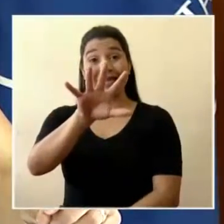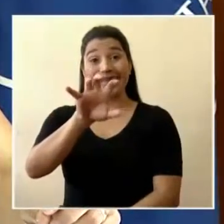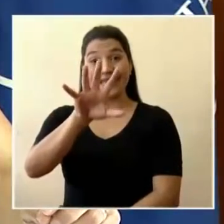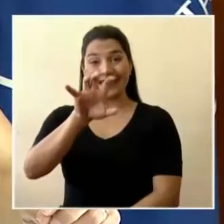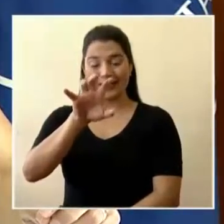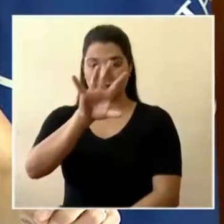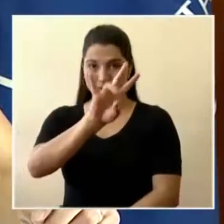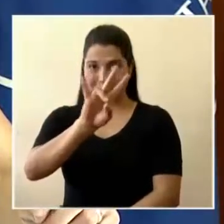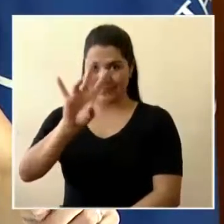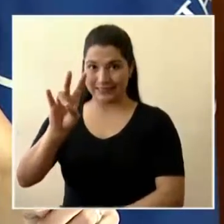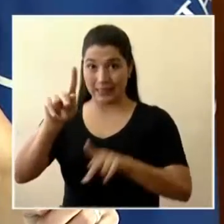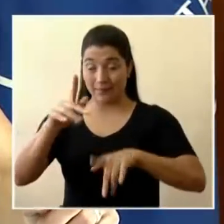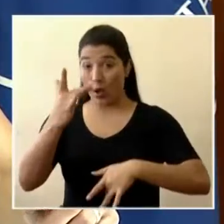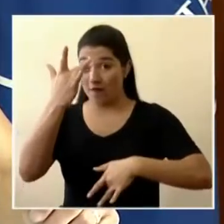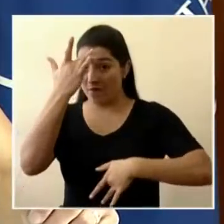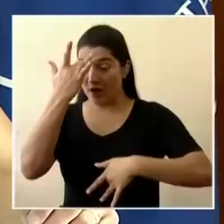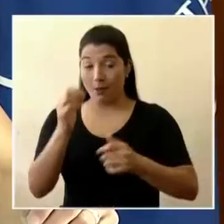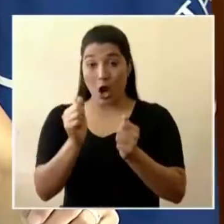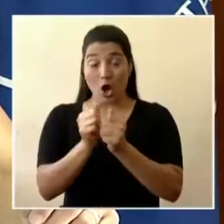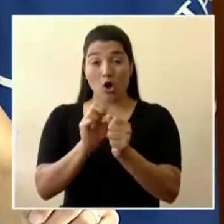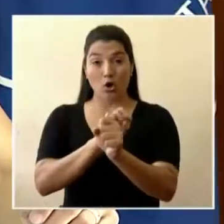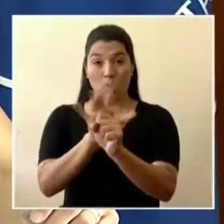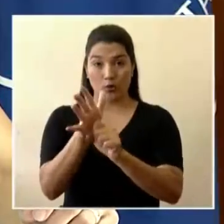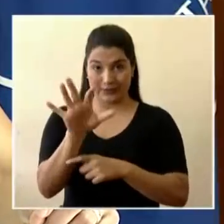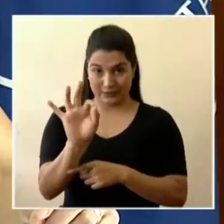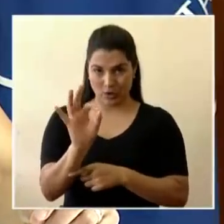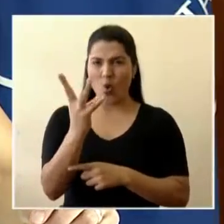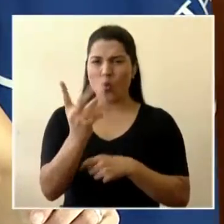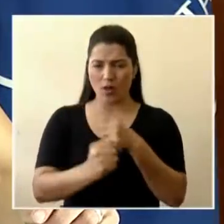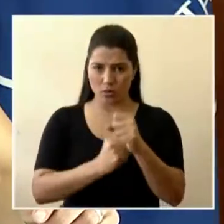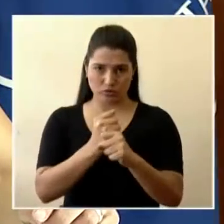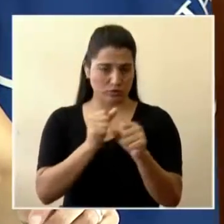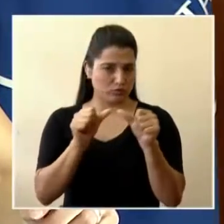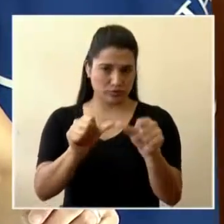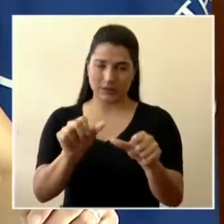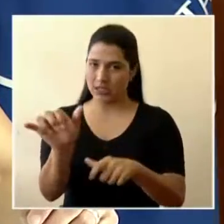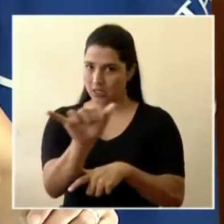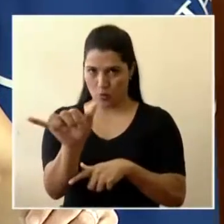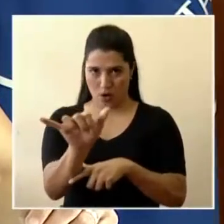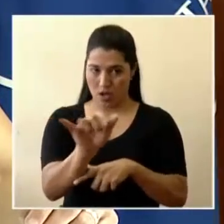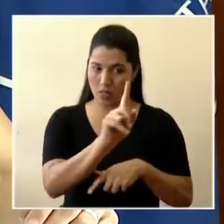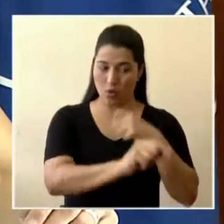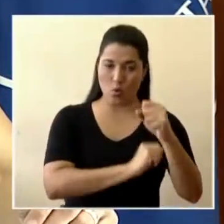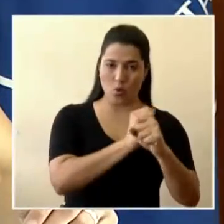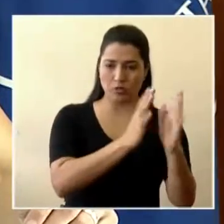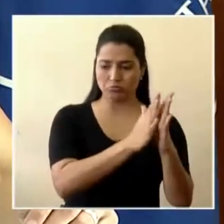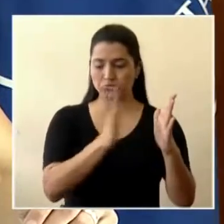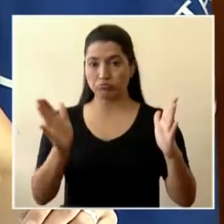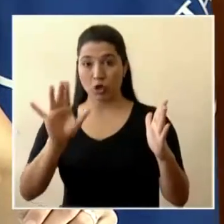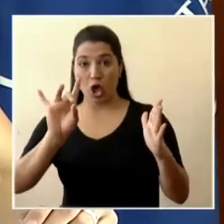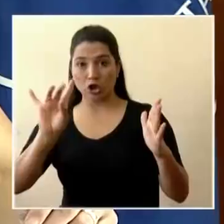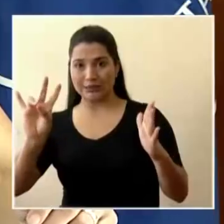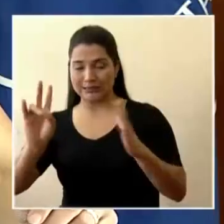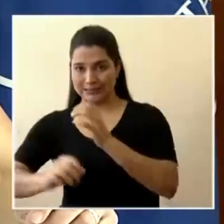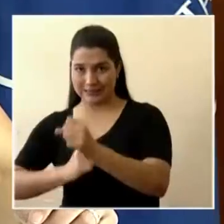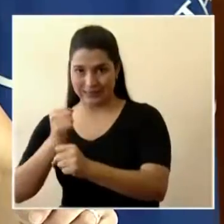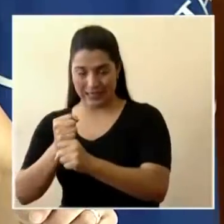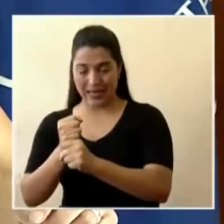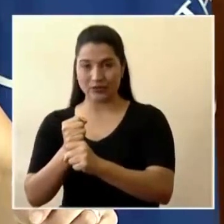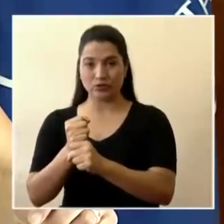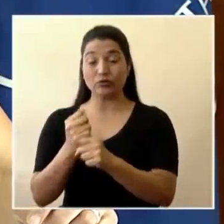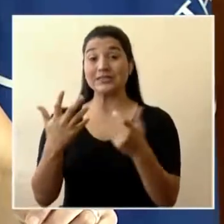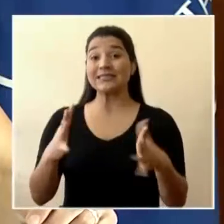casos confirmados por COVID-19. El rango de edad se mantiene, lo que hemos venido reportando, desde el año hasta los 87 años.